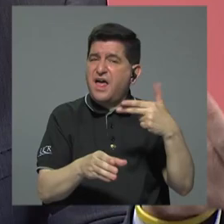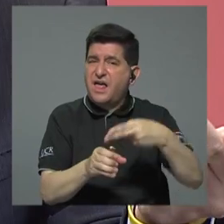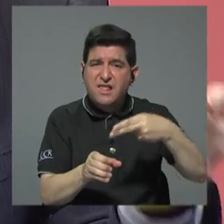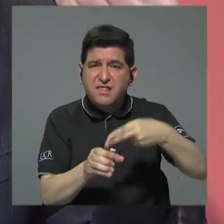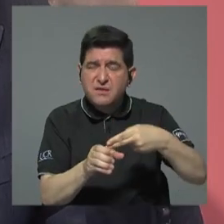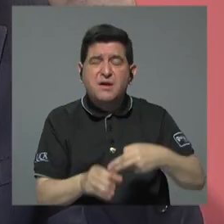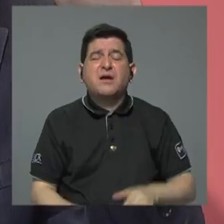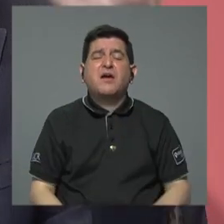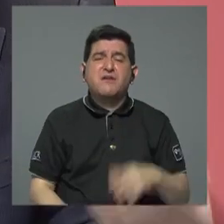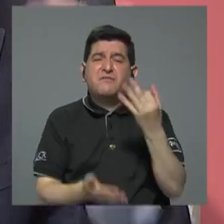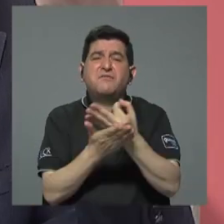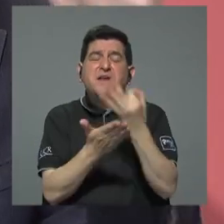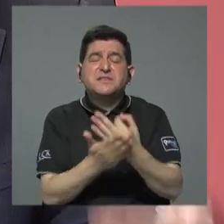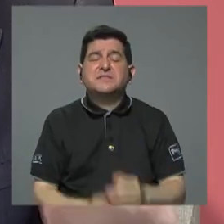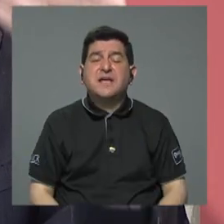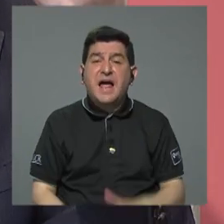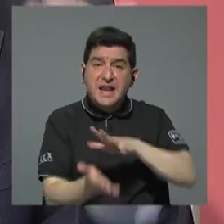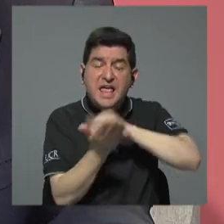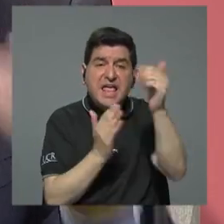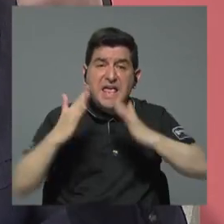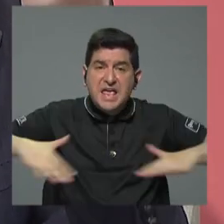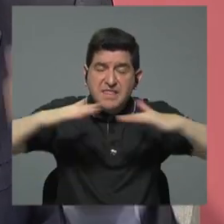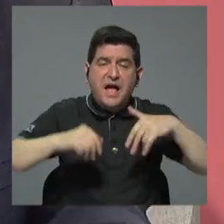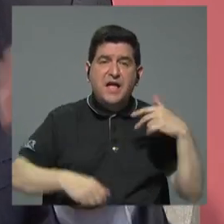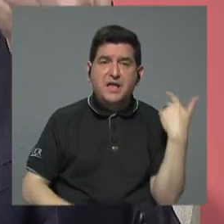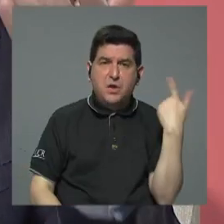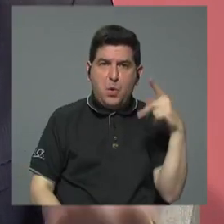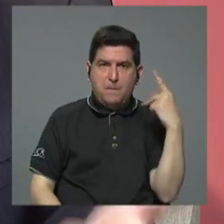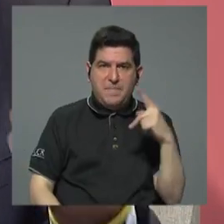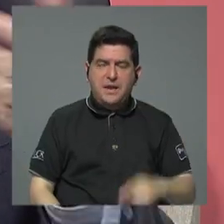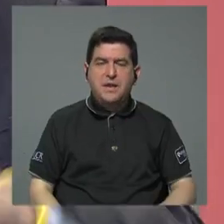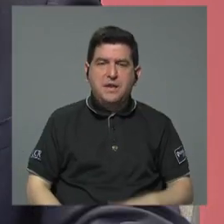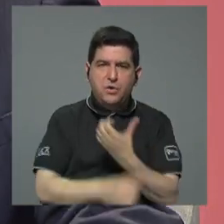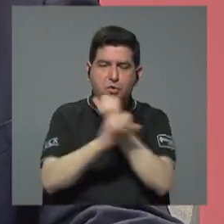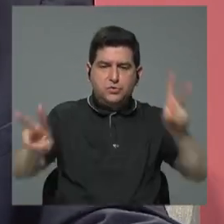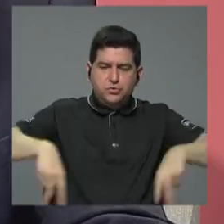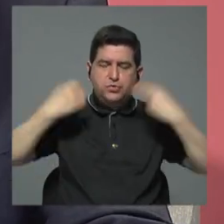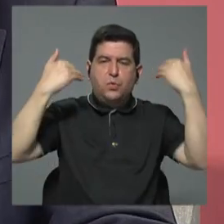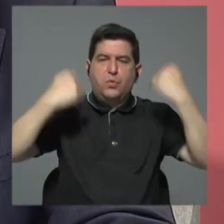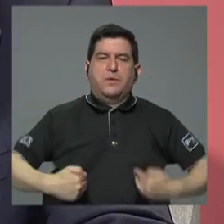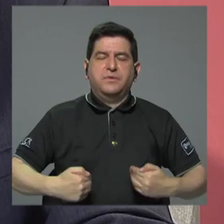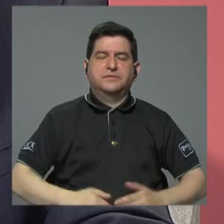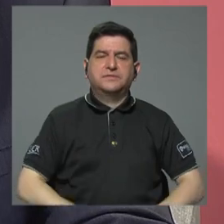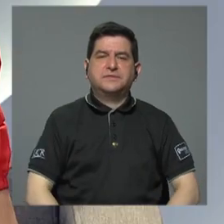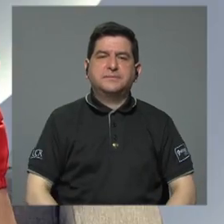está causando un daño ambiental que pone en peligro la supervivencia de la humanidad.